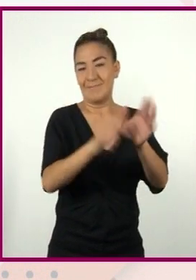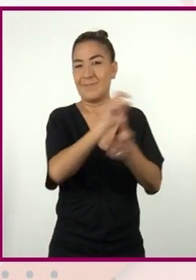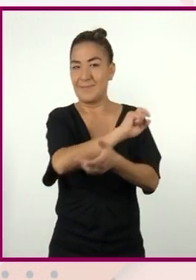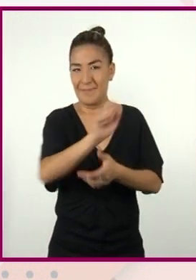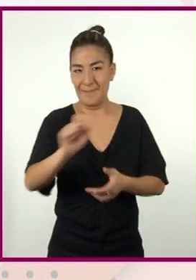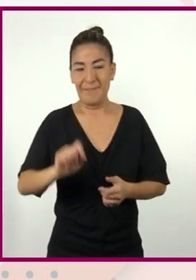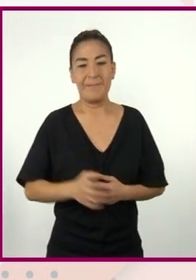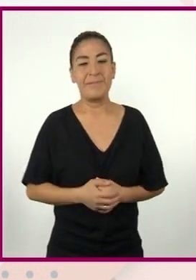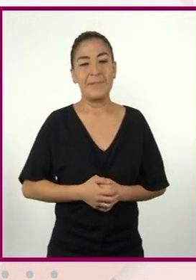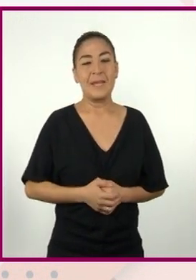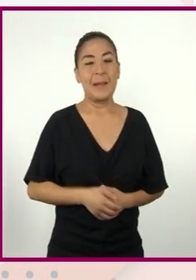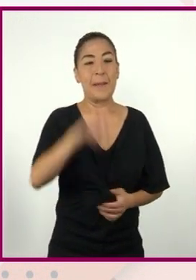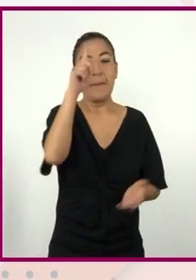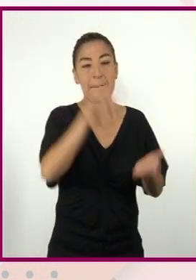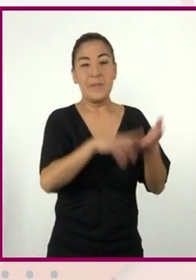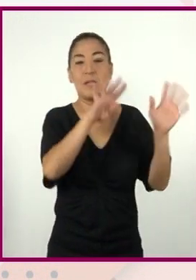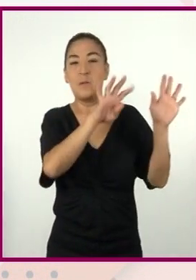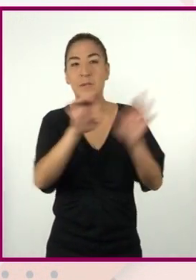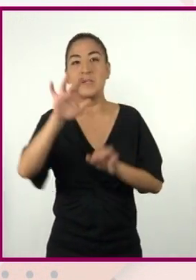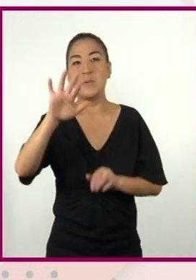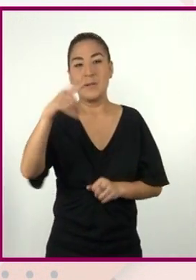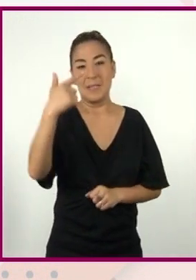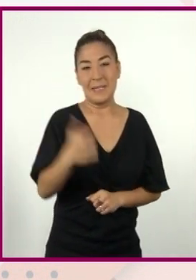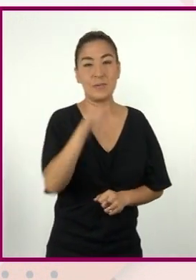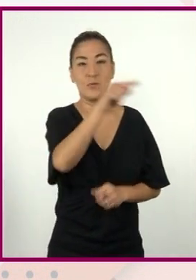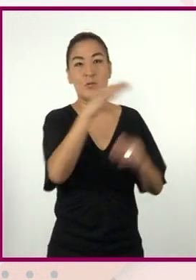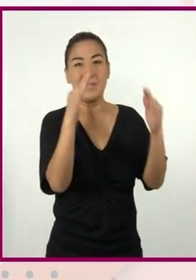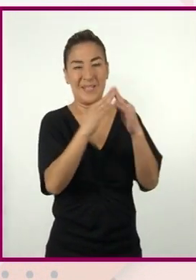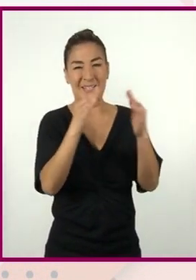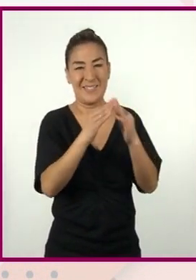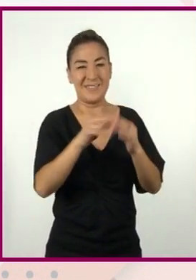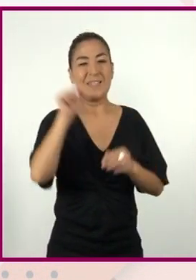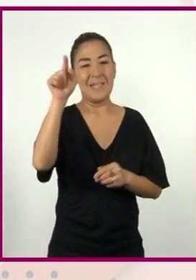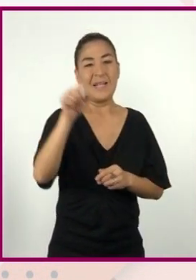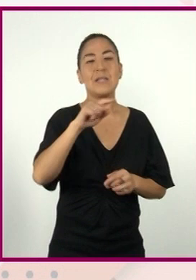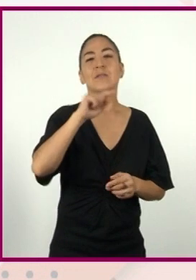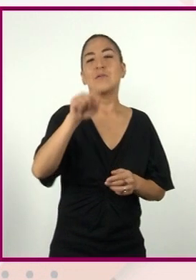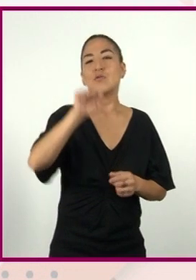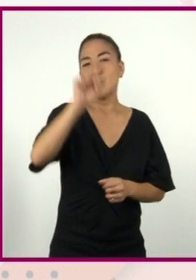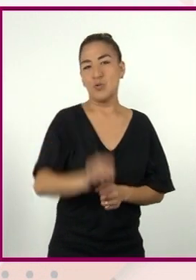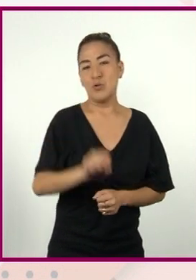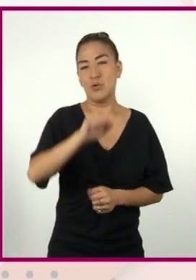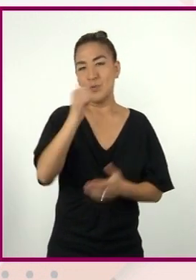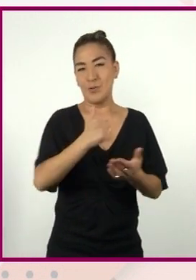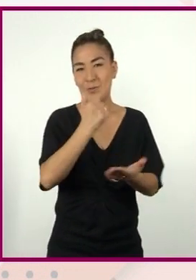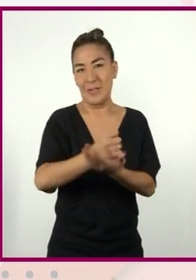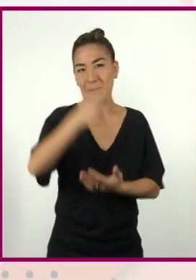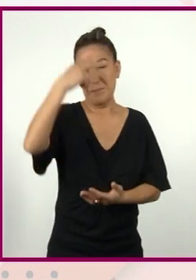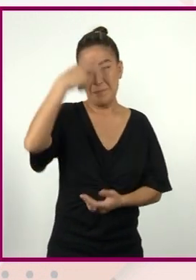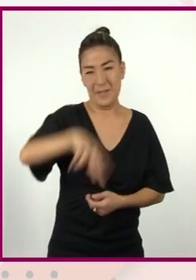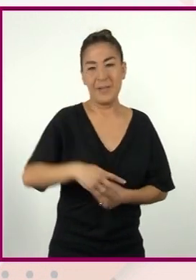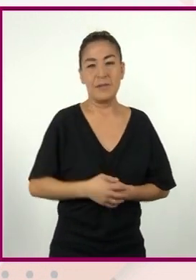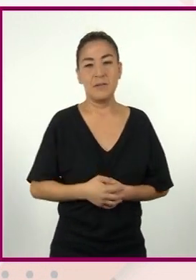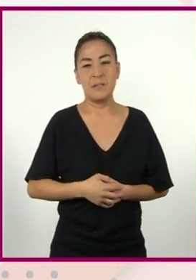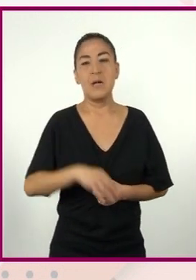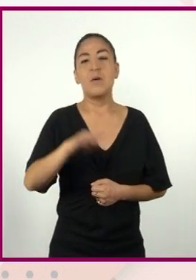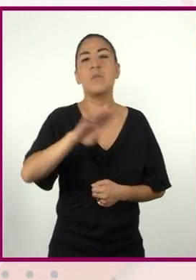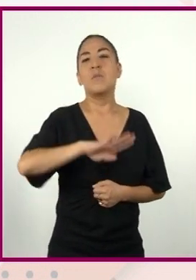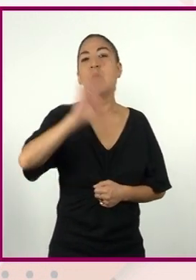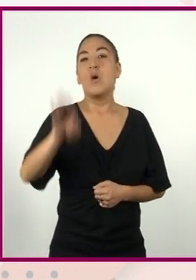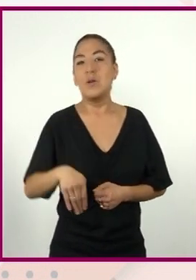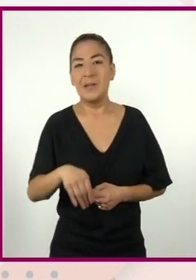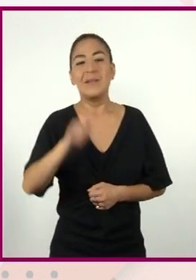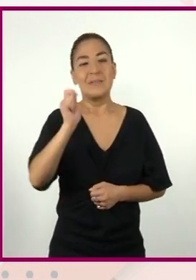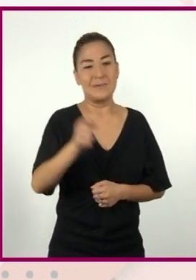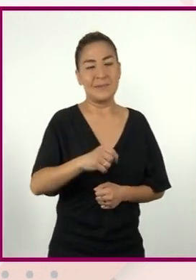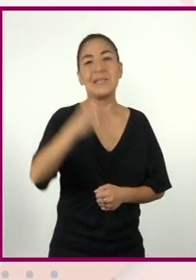En 1957, en su casa de San Ángel, al sur de la Ciudad de México, morir,